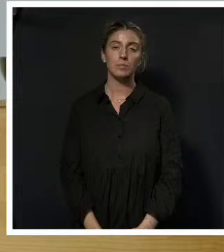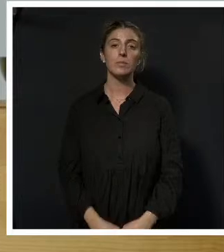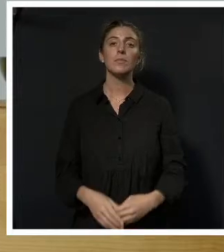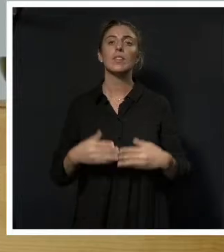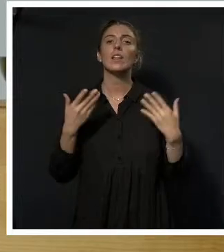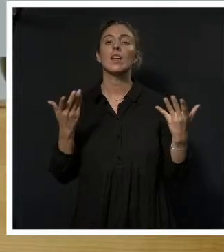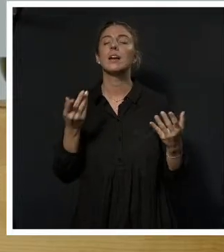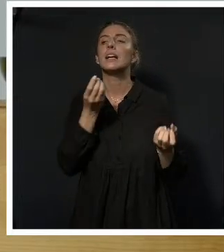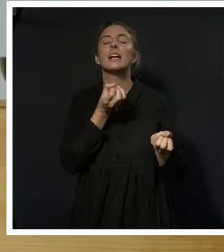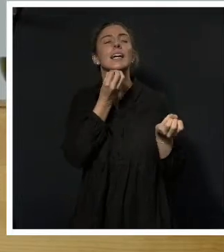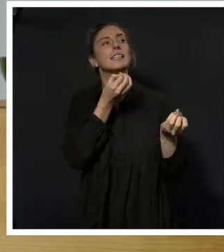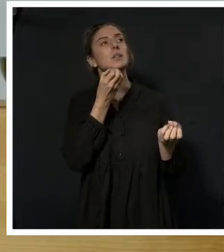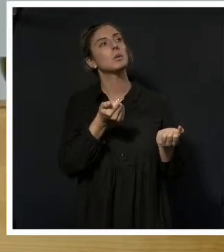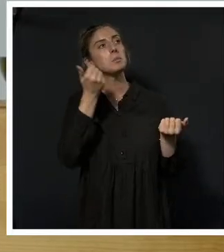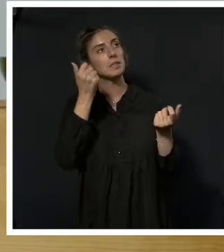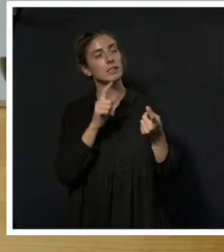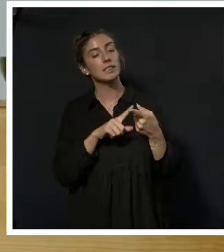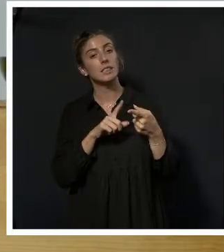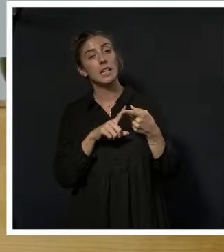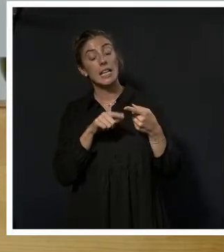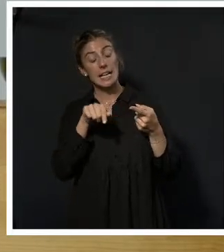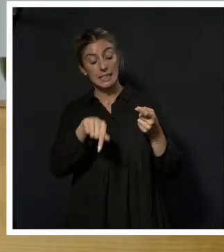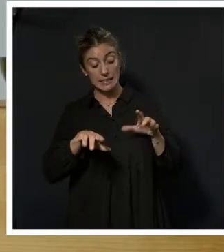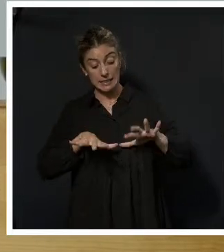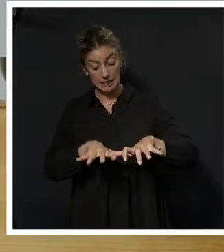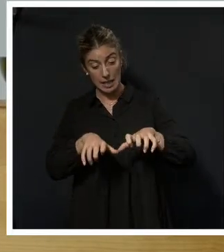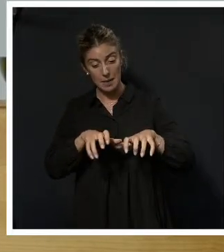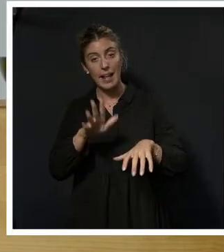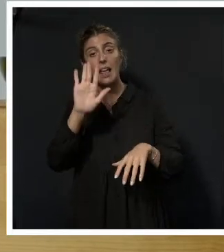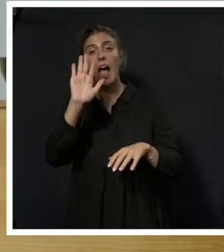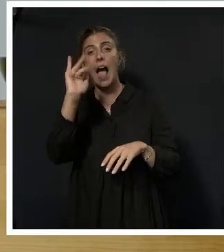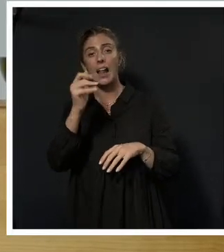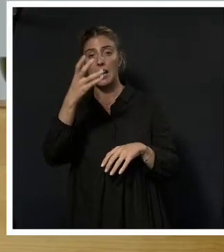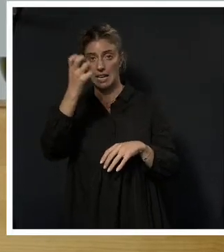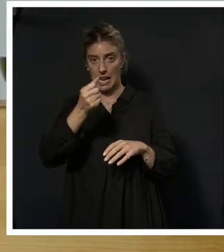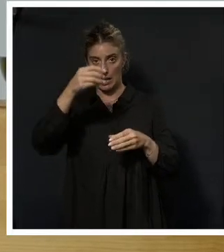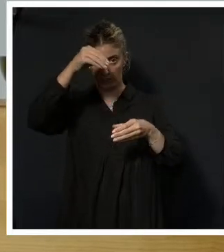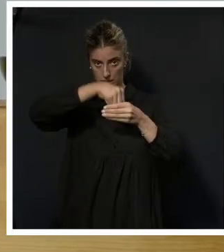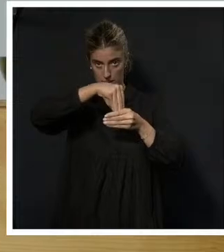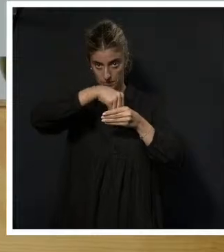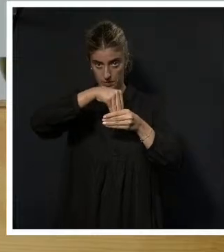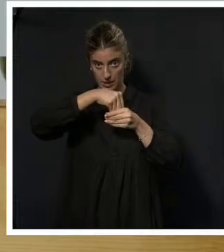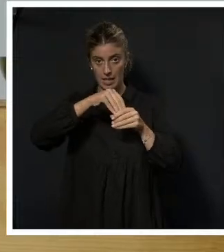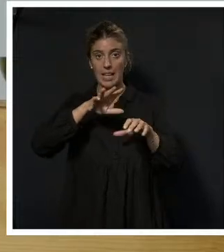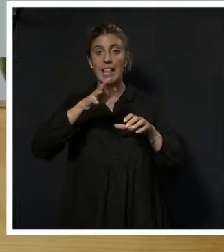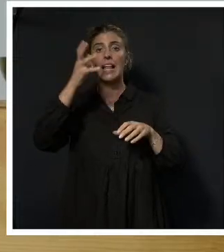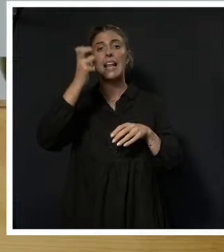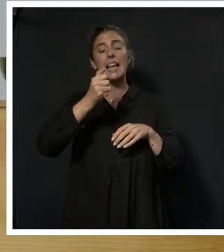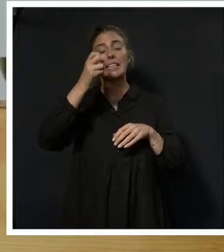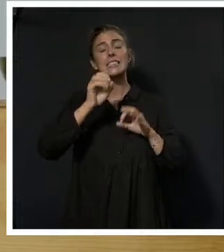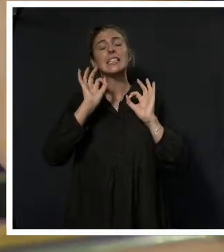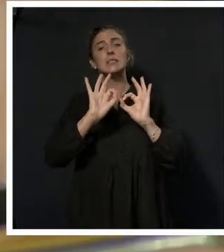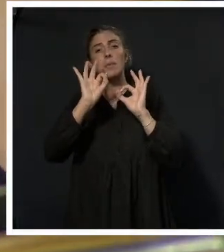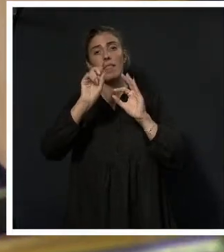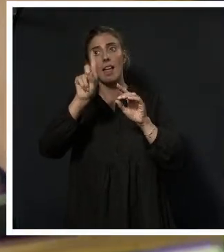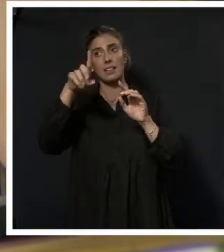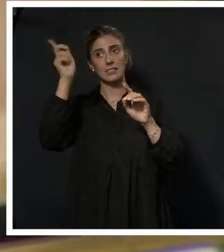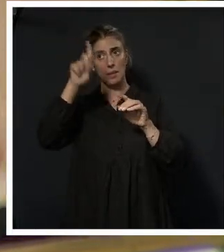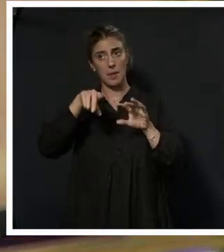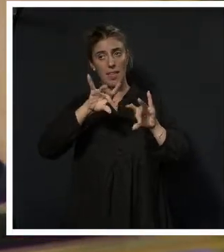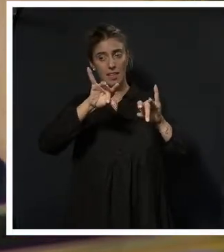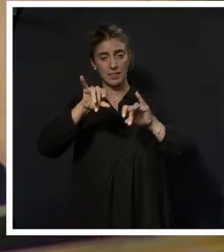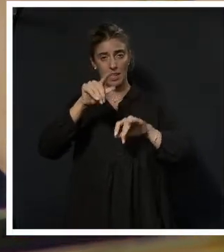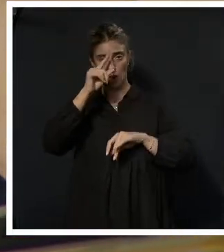bueno qué más de conto voy a contar también que esta masa le vale irte un leite también especial y un lete que venda toda Terra también